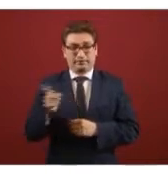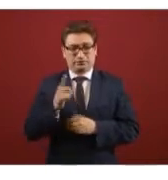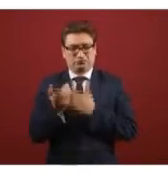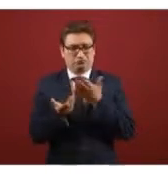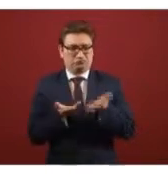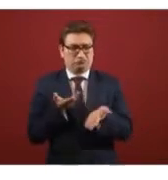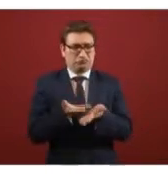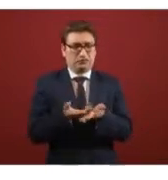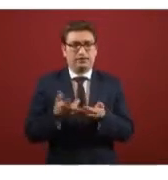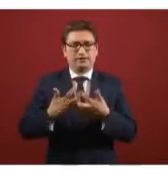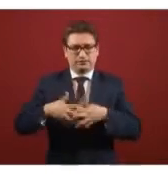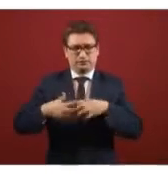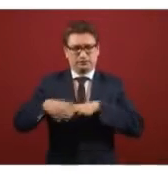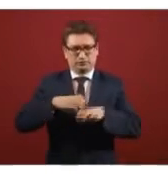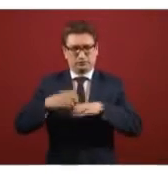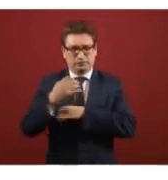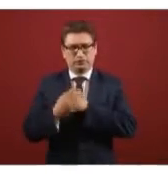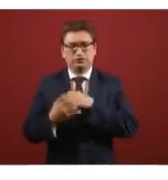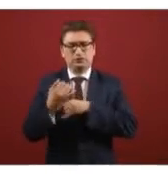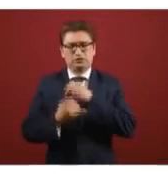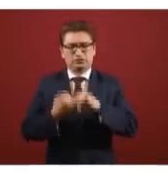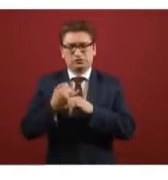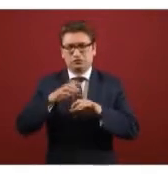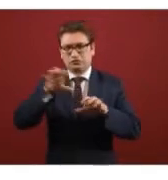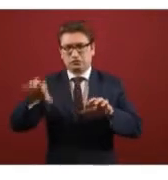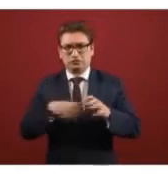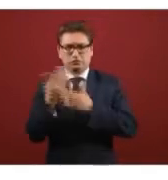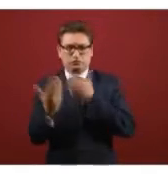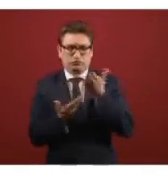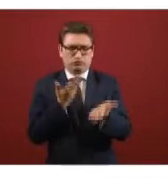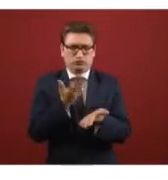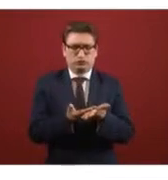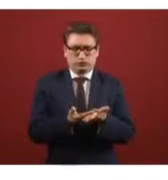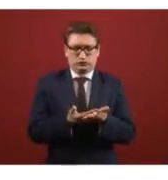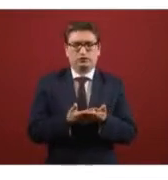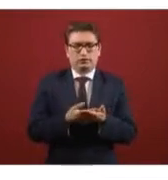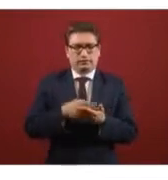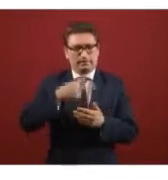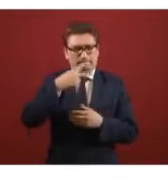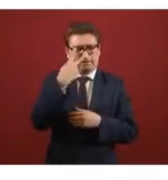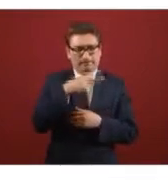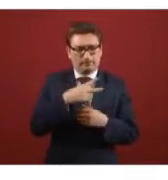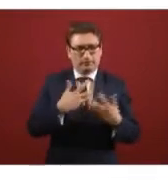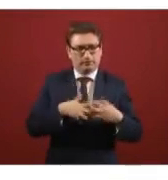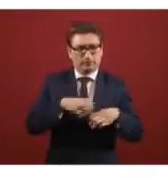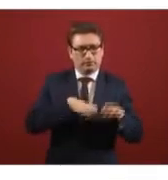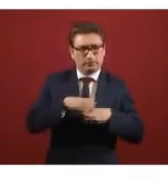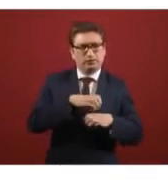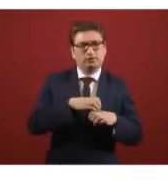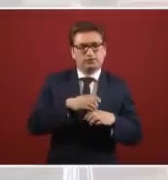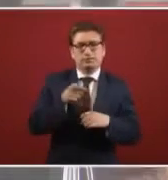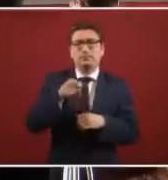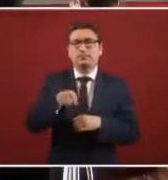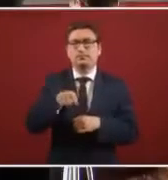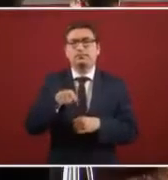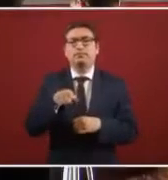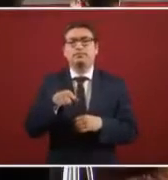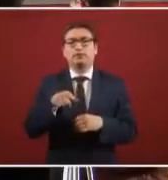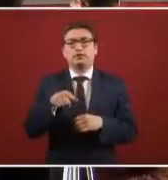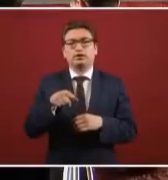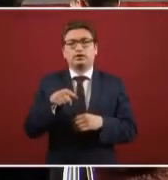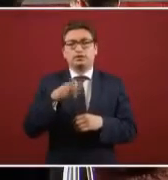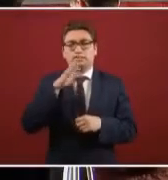million las or empresas billion? transnacionales, Wow, it's going to be a lot. propuestas por empresas mexicanas, pero cabe señalar que